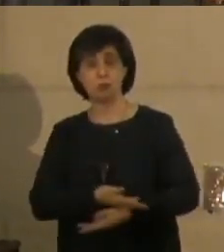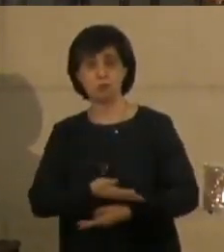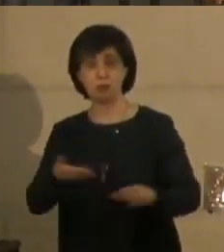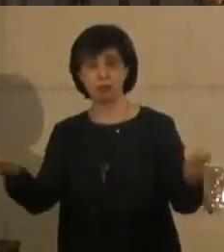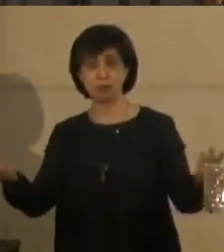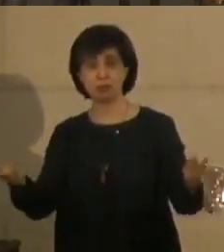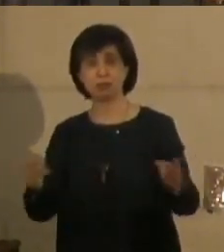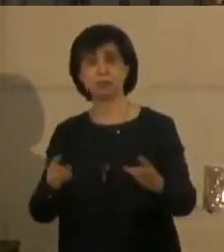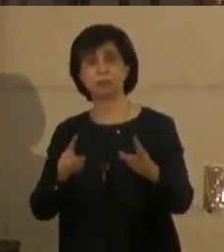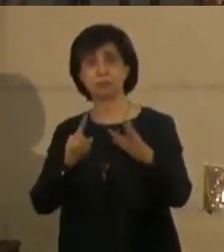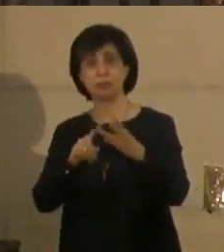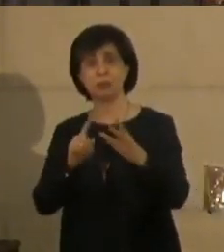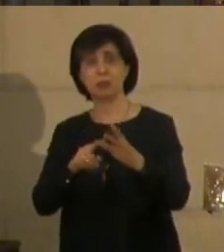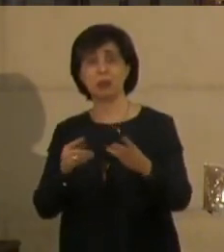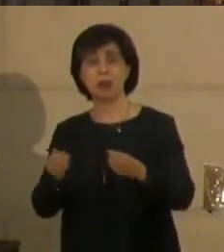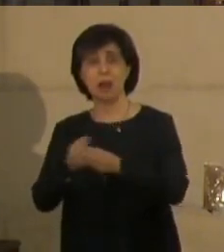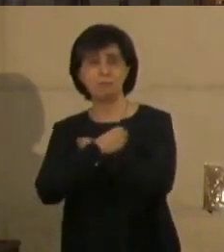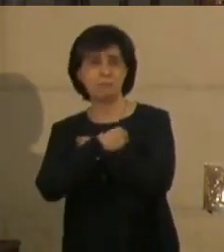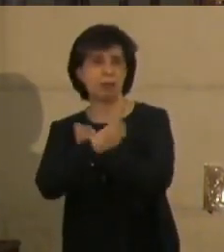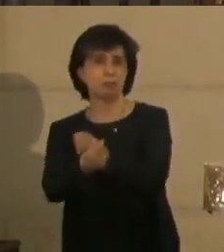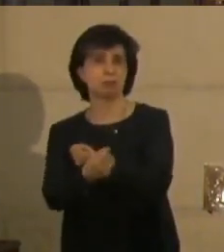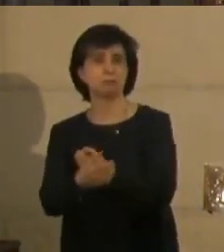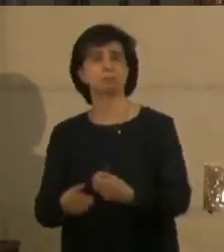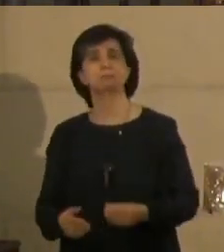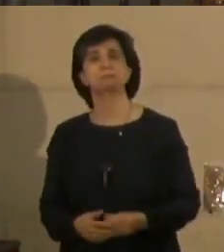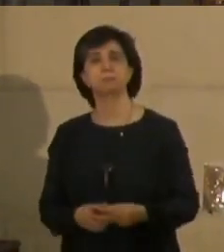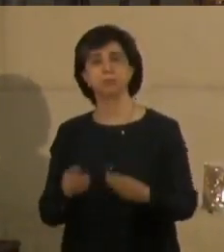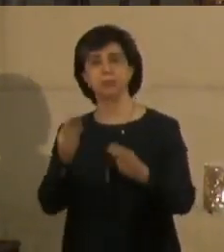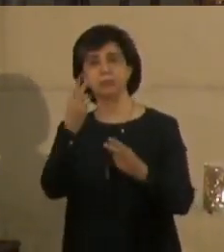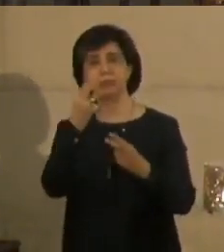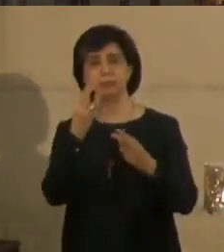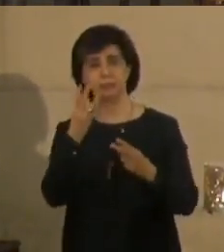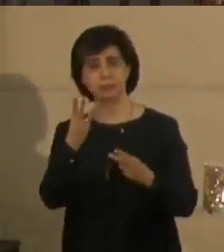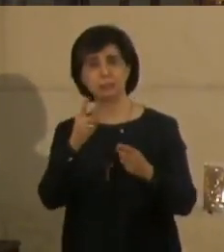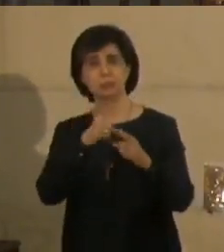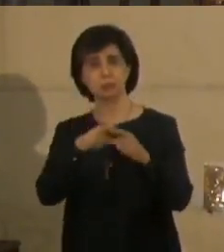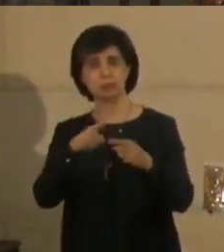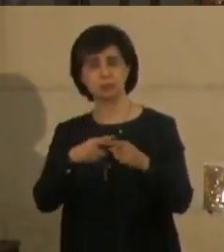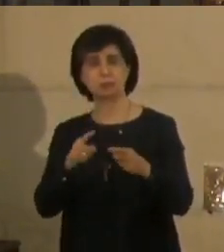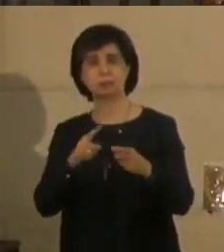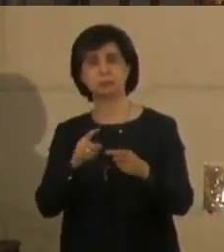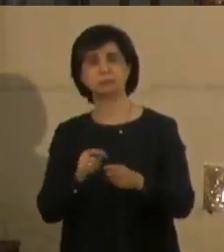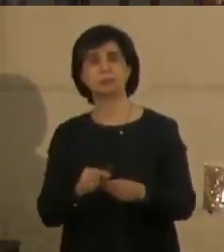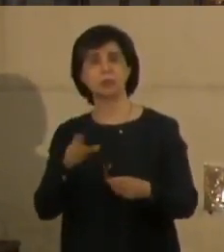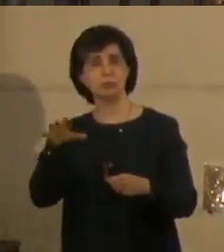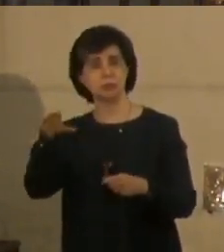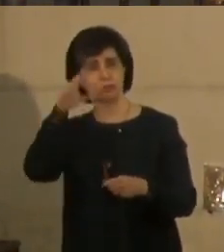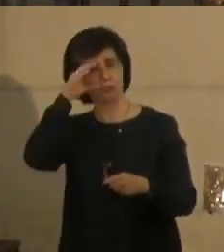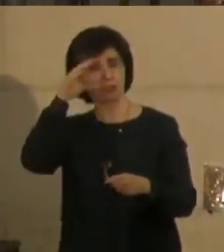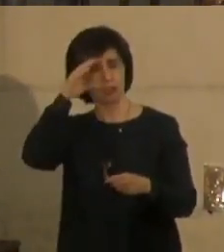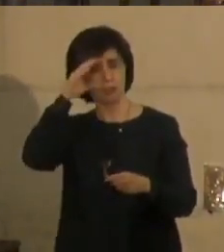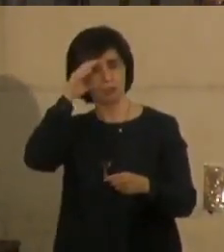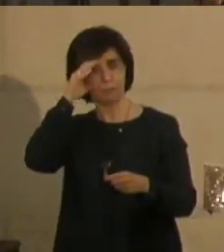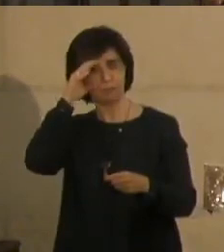confiados, amados. Tres palabras. ¿Lo habéis escuchado?